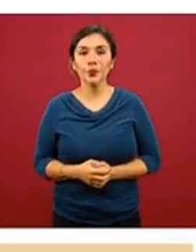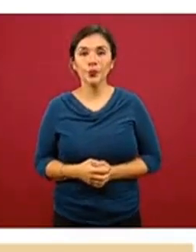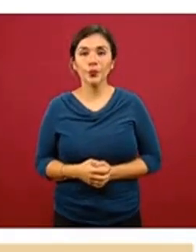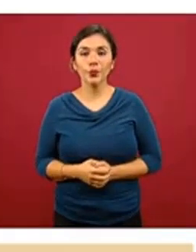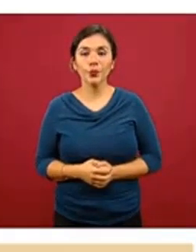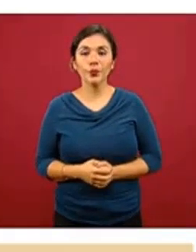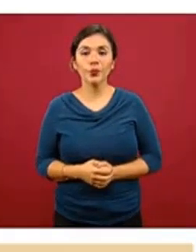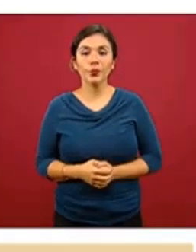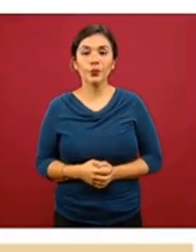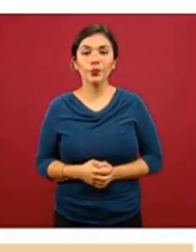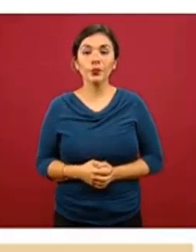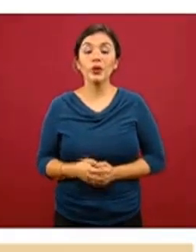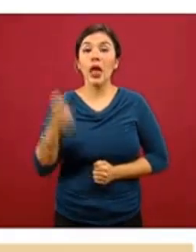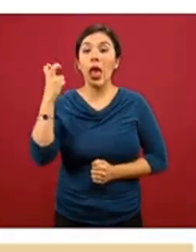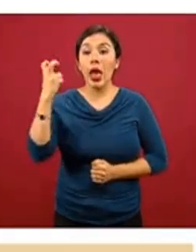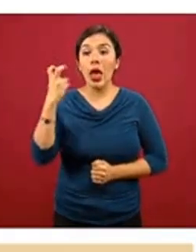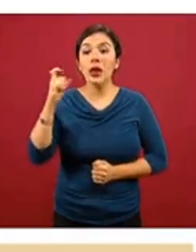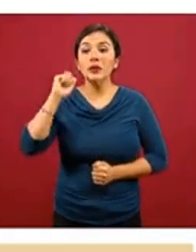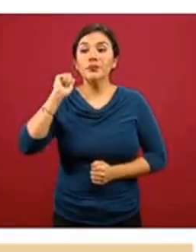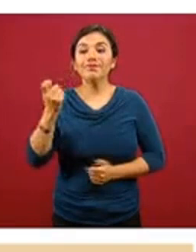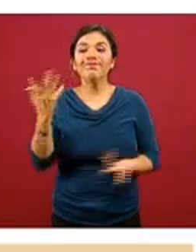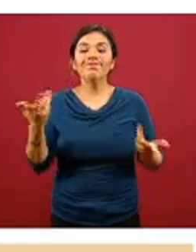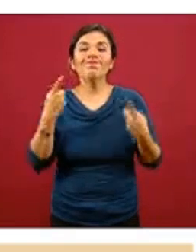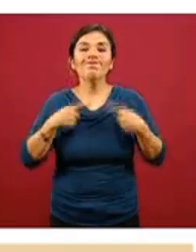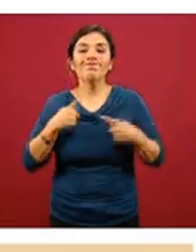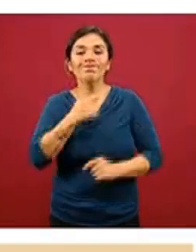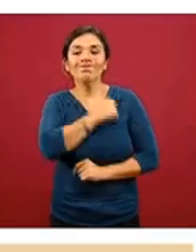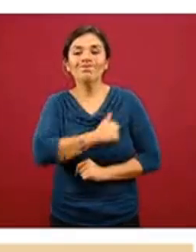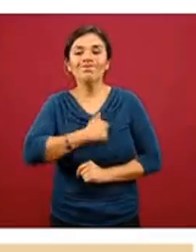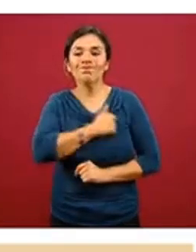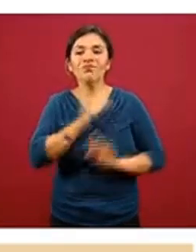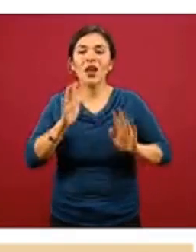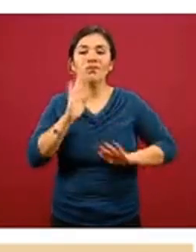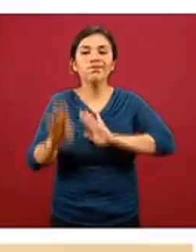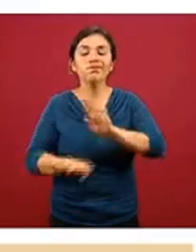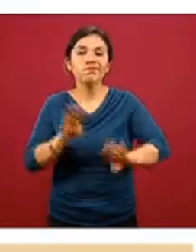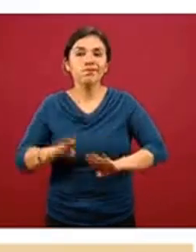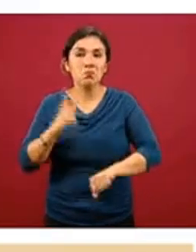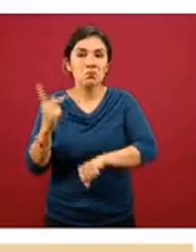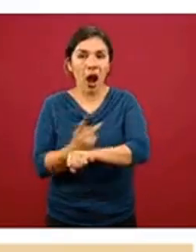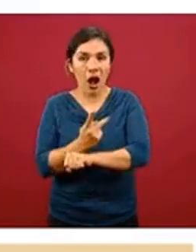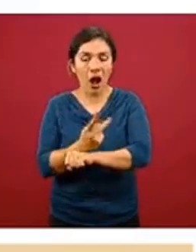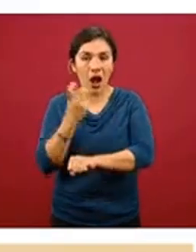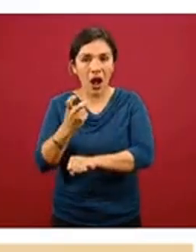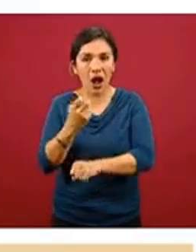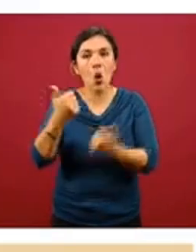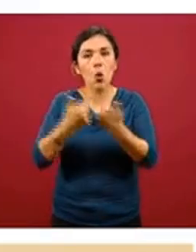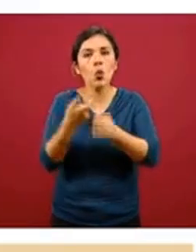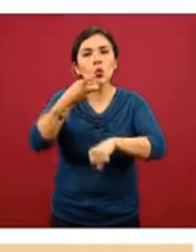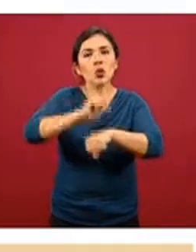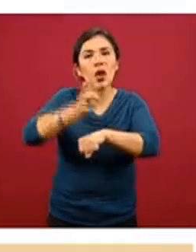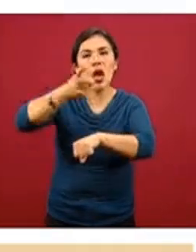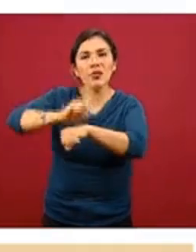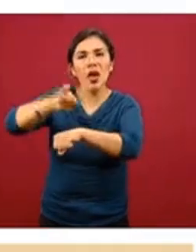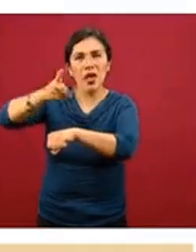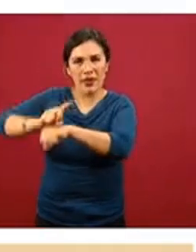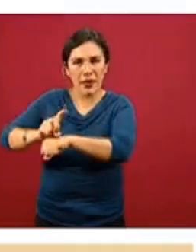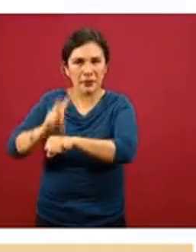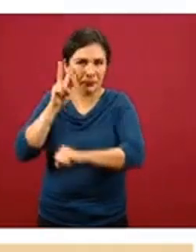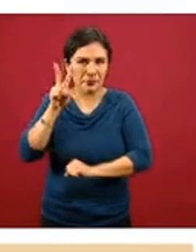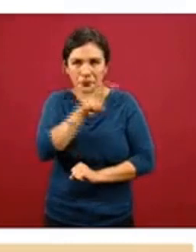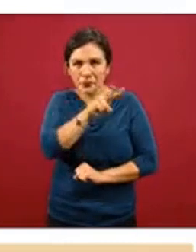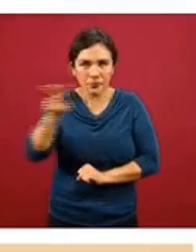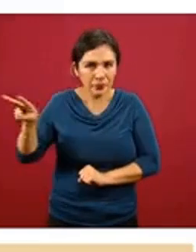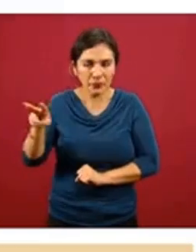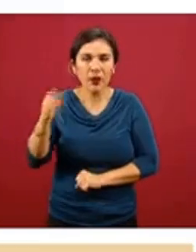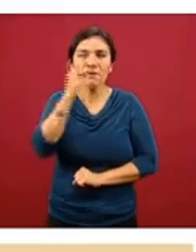siguiente diapositiva, son las lamentables defunciones que hasta el momento han ocurrido, están graficadas, distribuidas